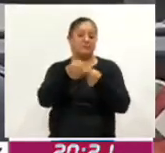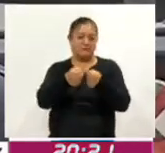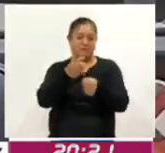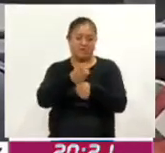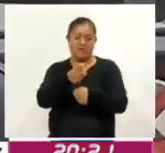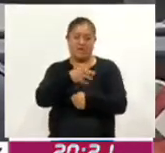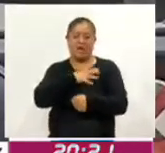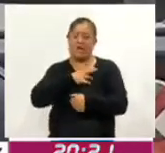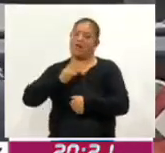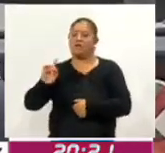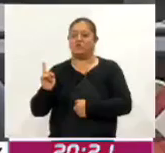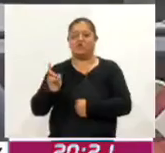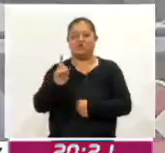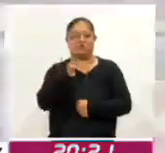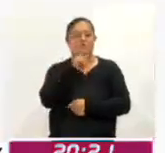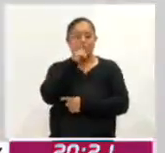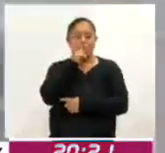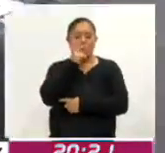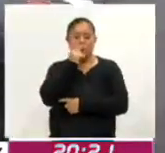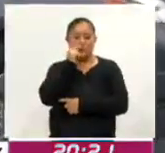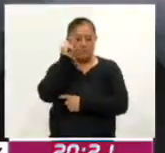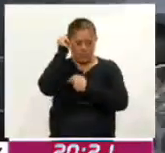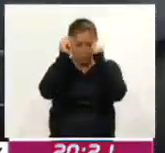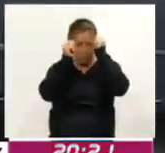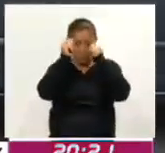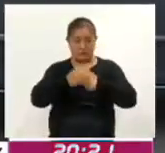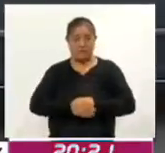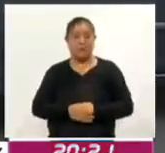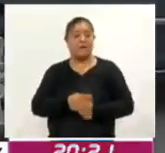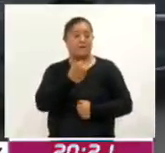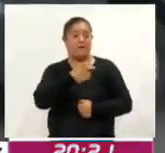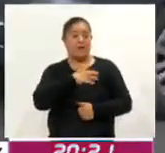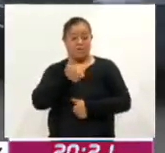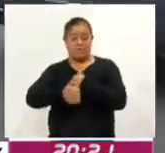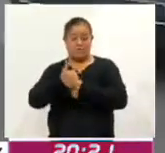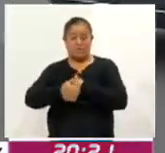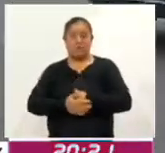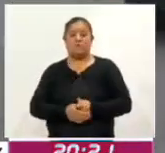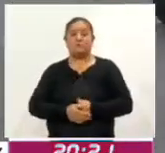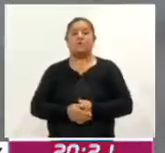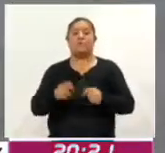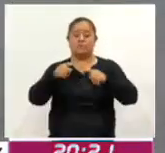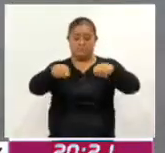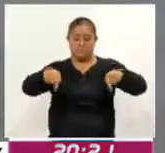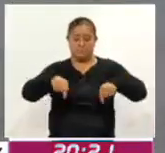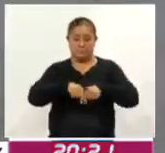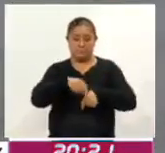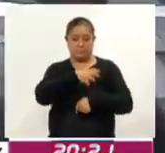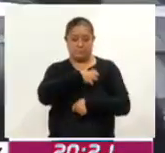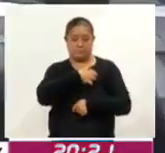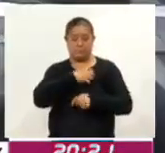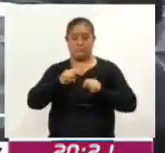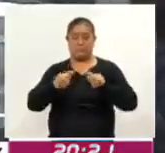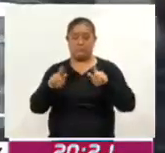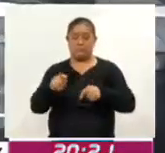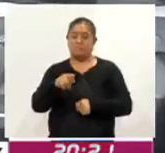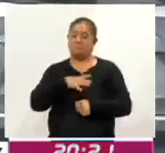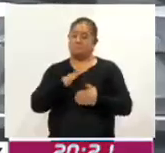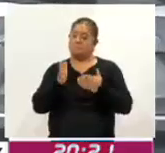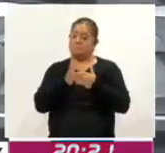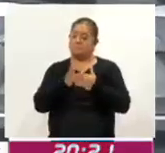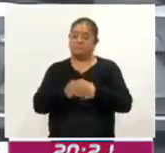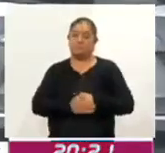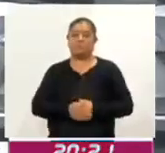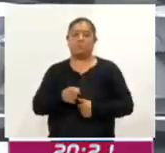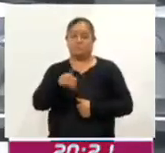los recorridos Policía Turística. En los días de competencia, el primer cuadro de la capital tlaxcalteca permanecerá cerrado, por lo que